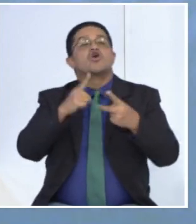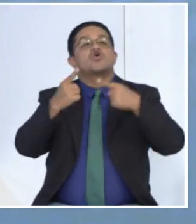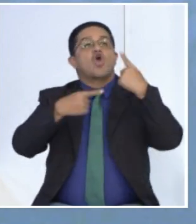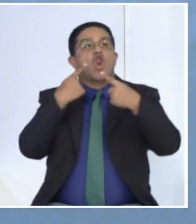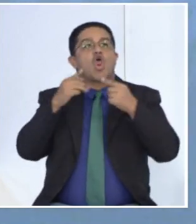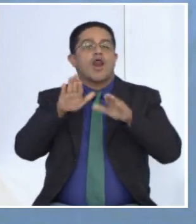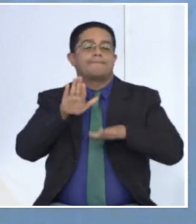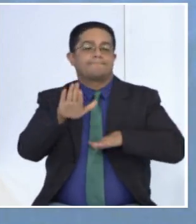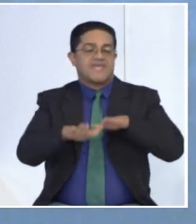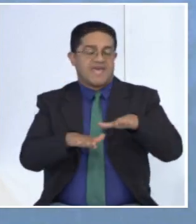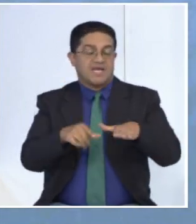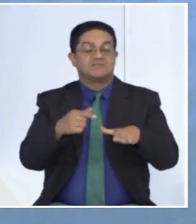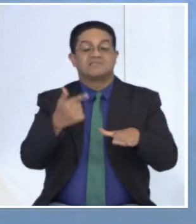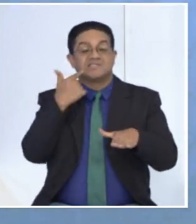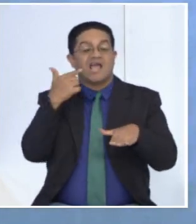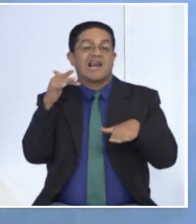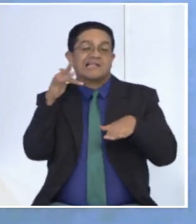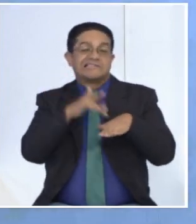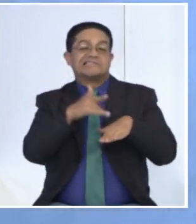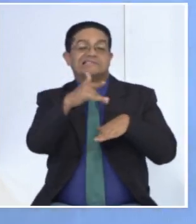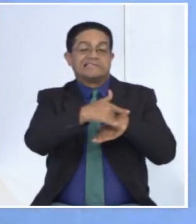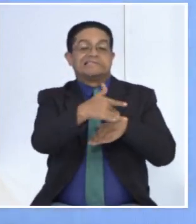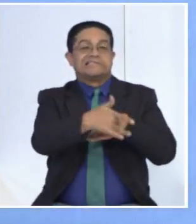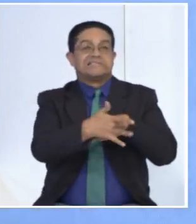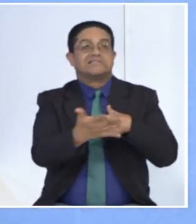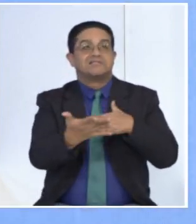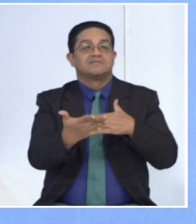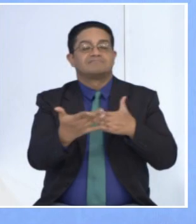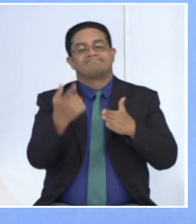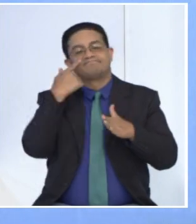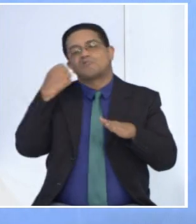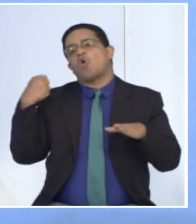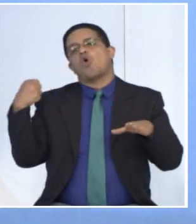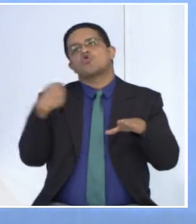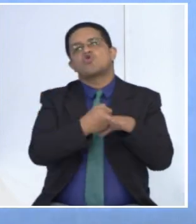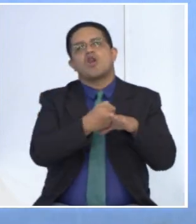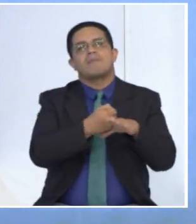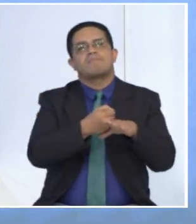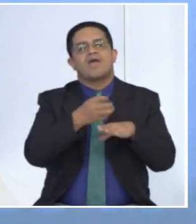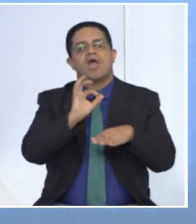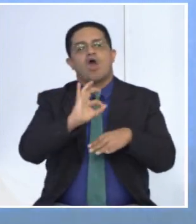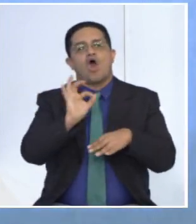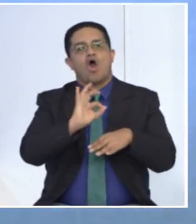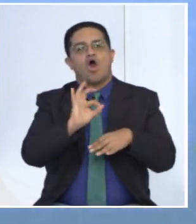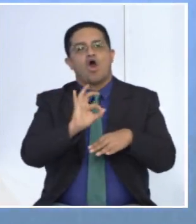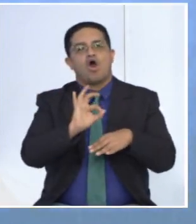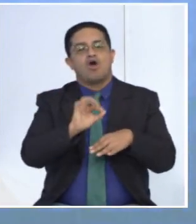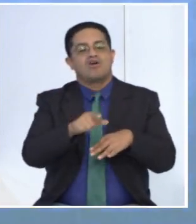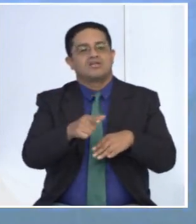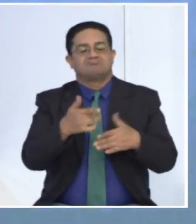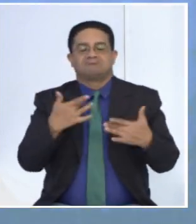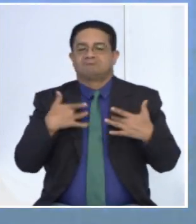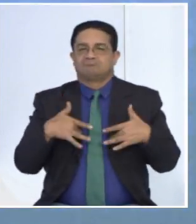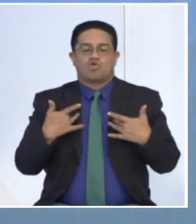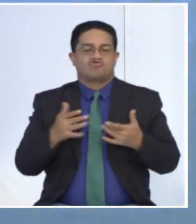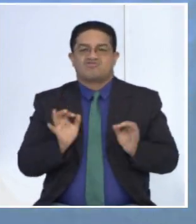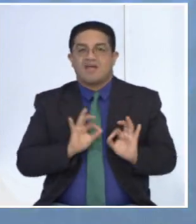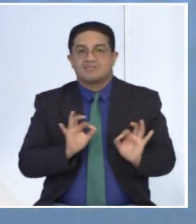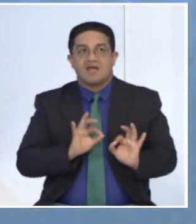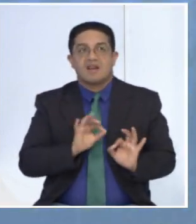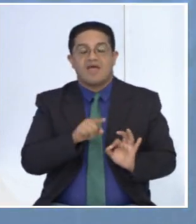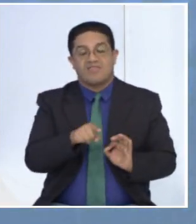él no percibe bien los estímulos, como por ejemplo un golpe que se dé o que si él se toca el pie no lo logra sentir adecuadamente, él ya tiene